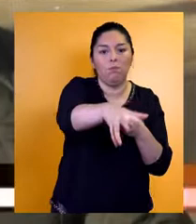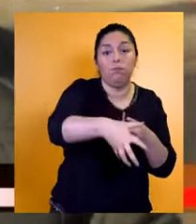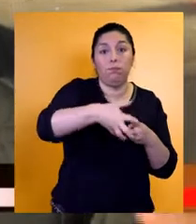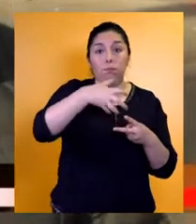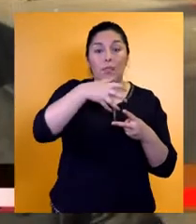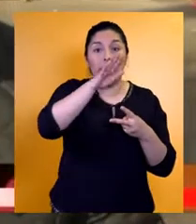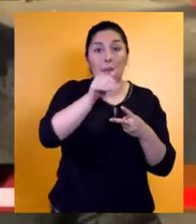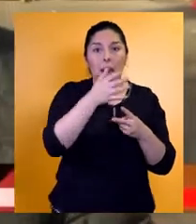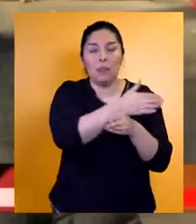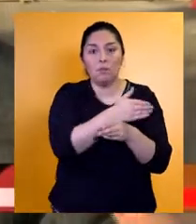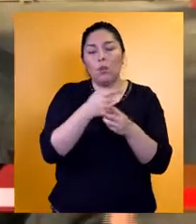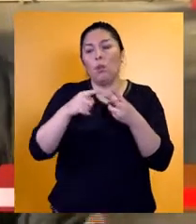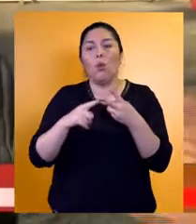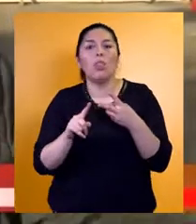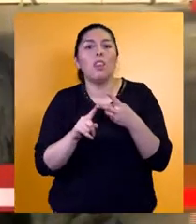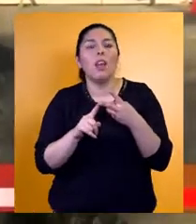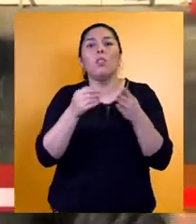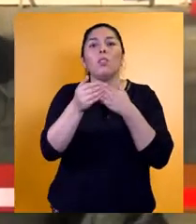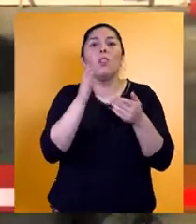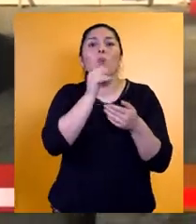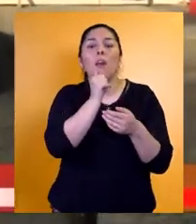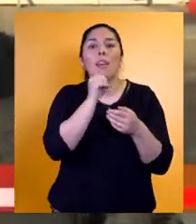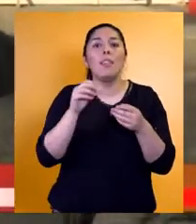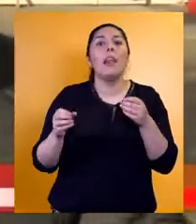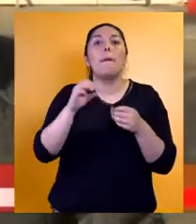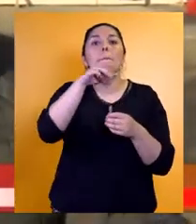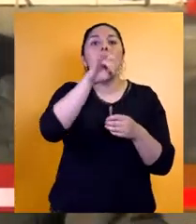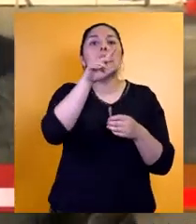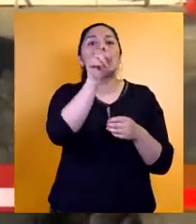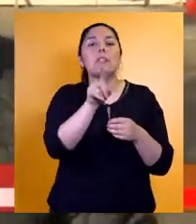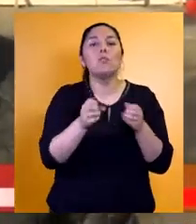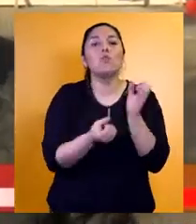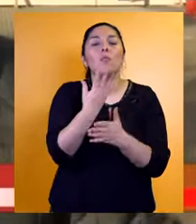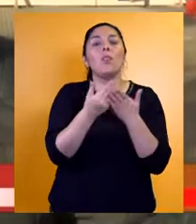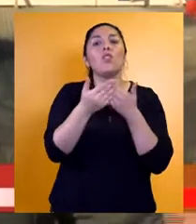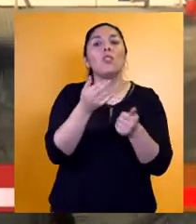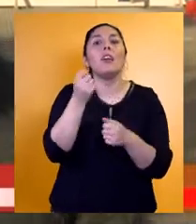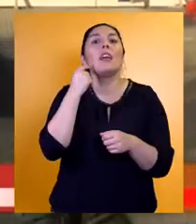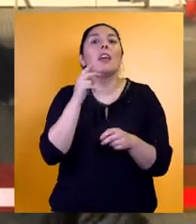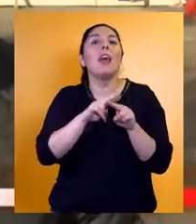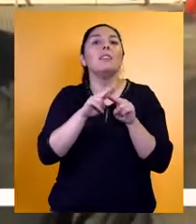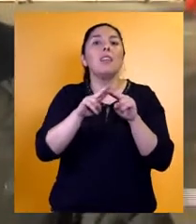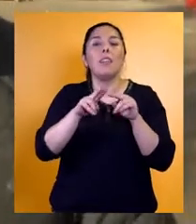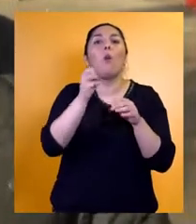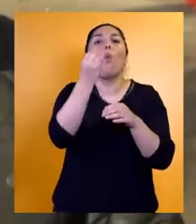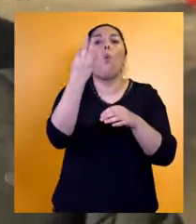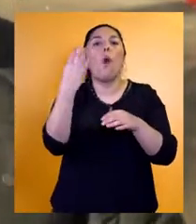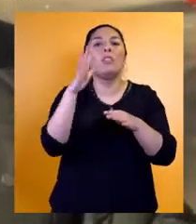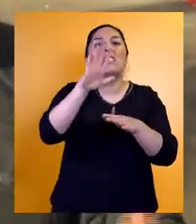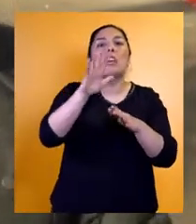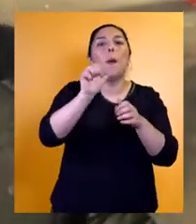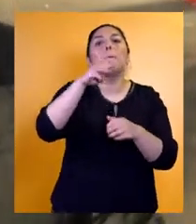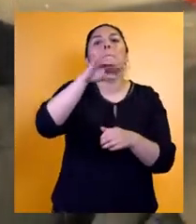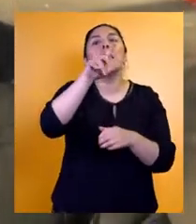tema de la protección, de la no perforación de las primeras millas, de la ampliación de las 5 millas, esos